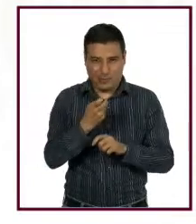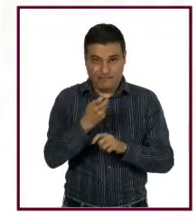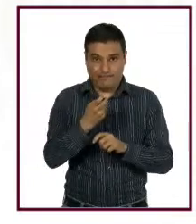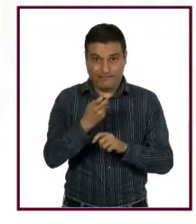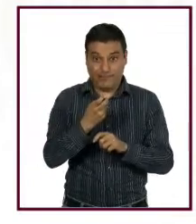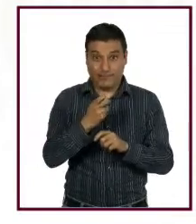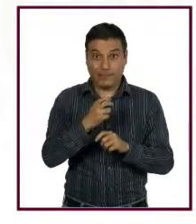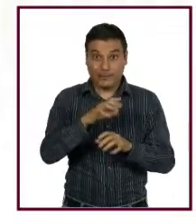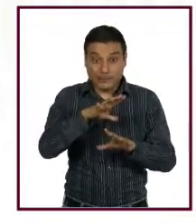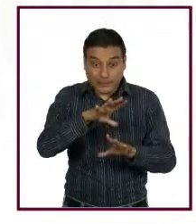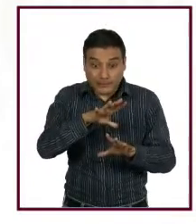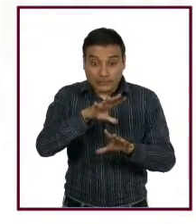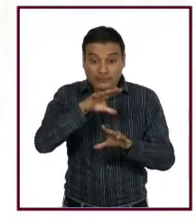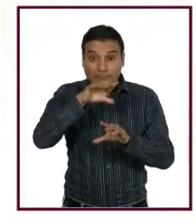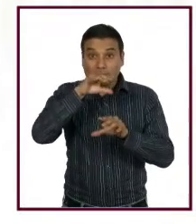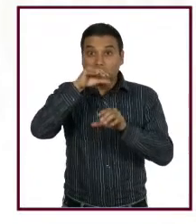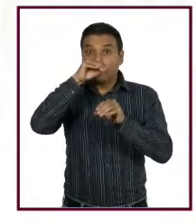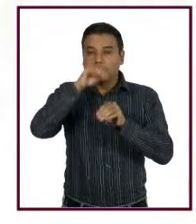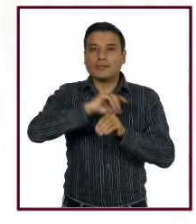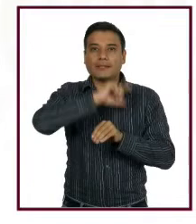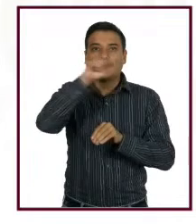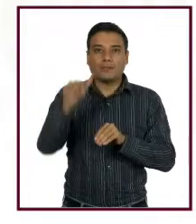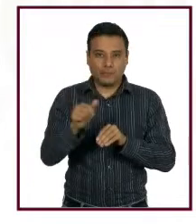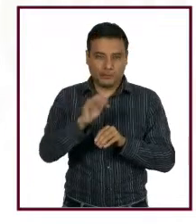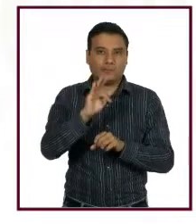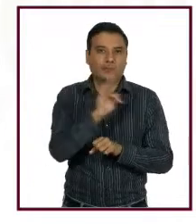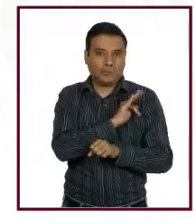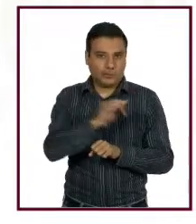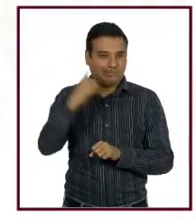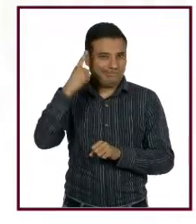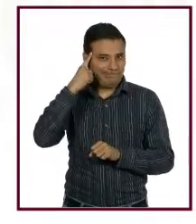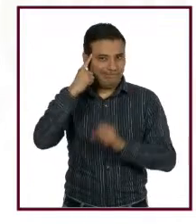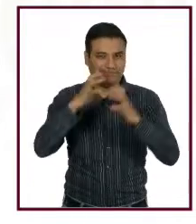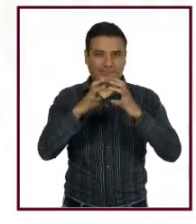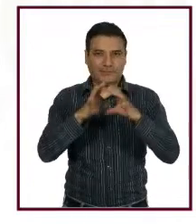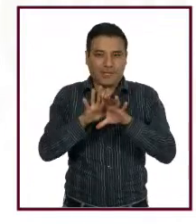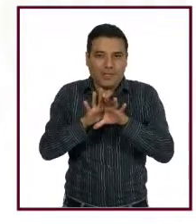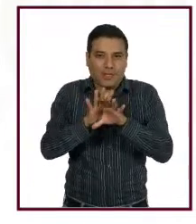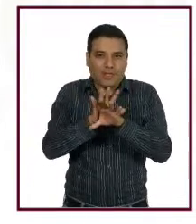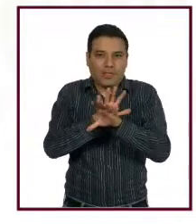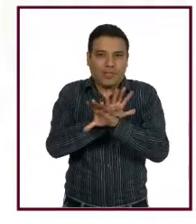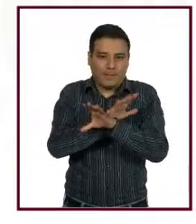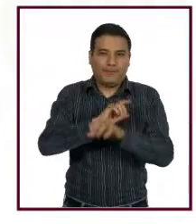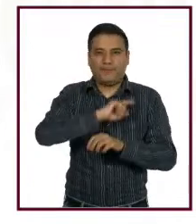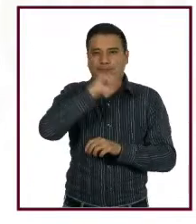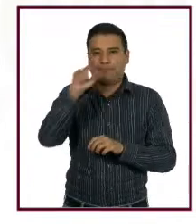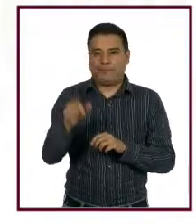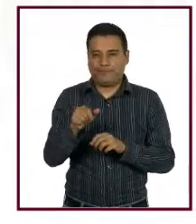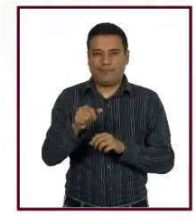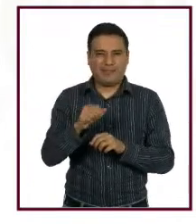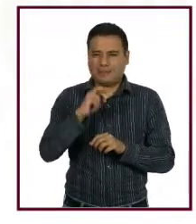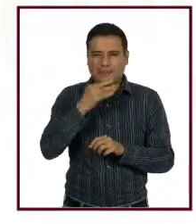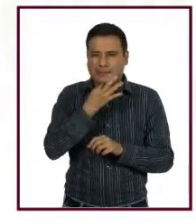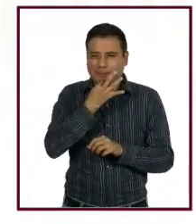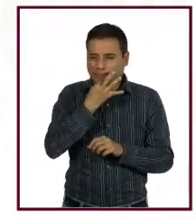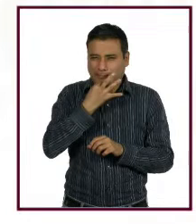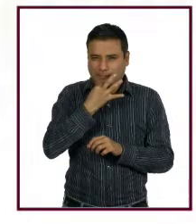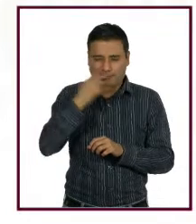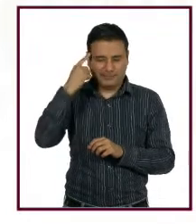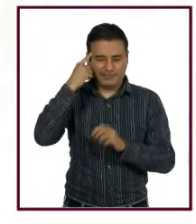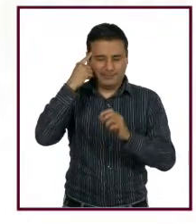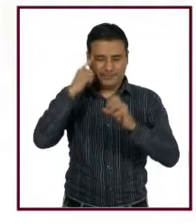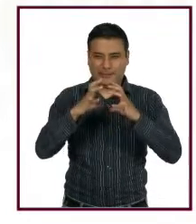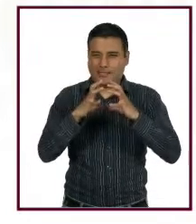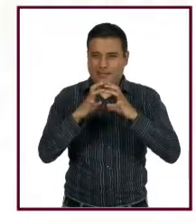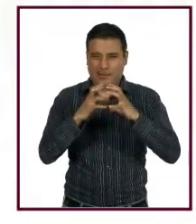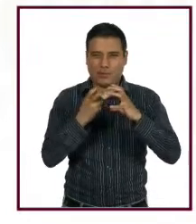vapores químicos son los que van a tener el efecto psicotrópico que va a generar posteriormente una reacción inmediata en sistema nervioso